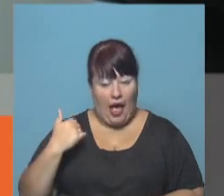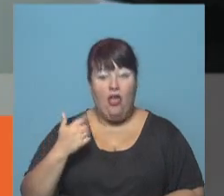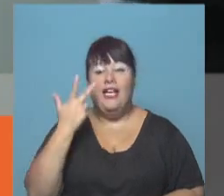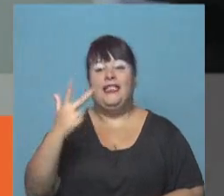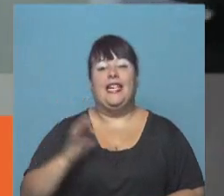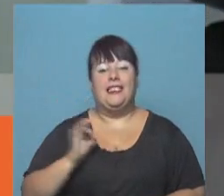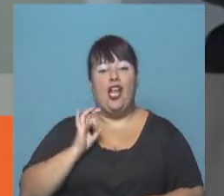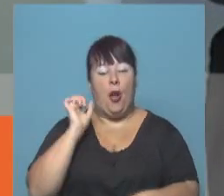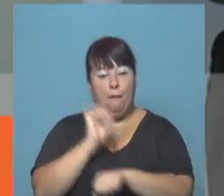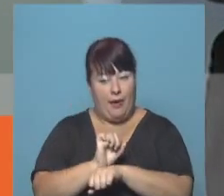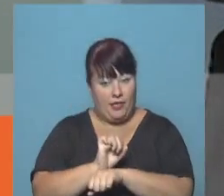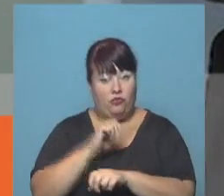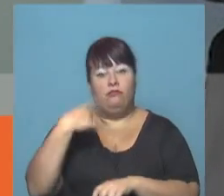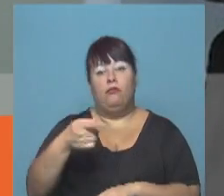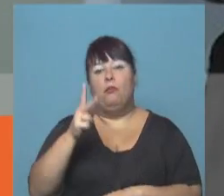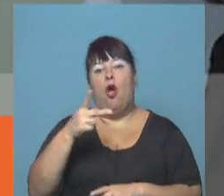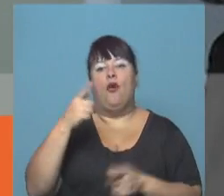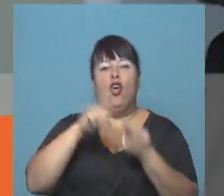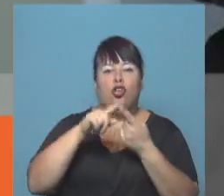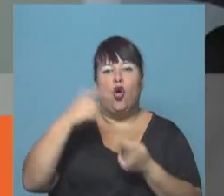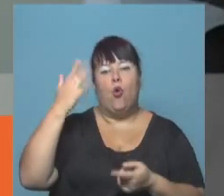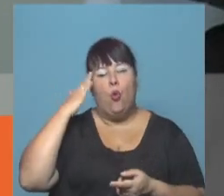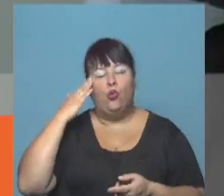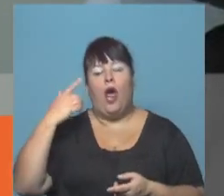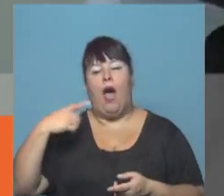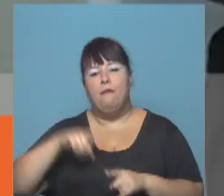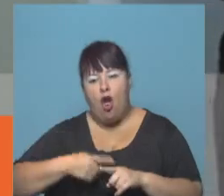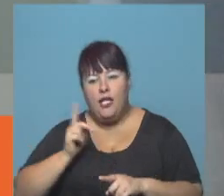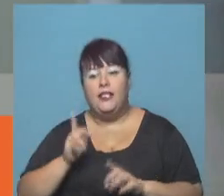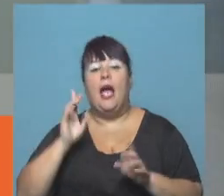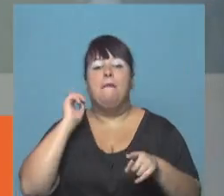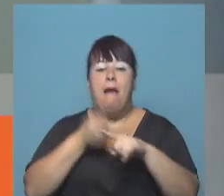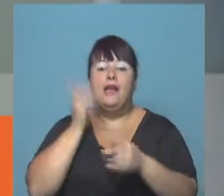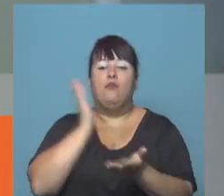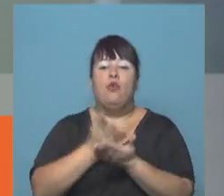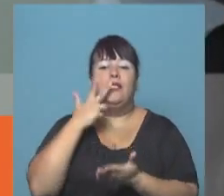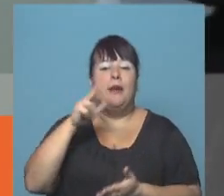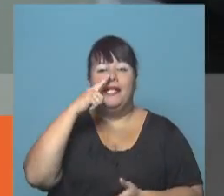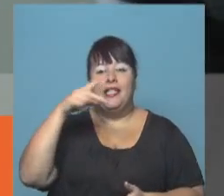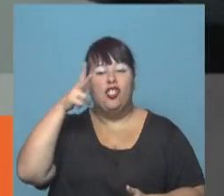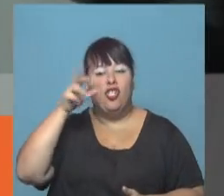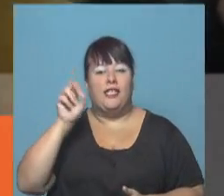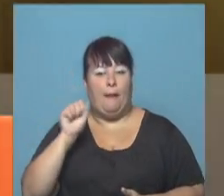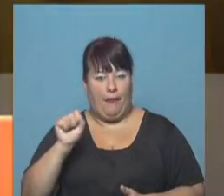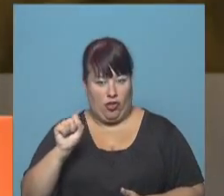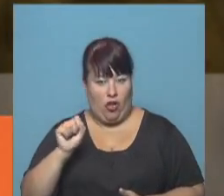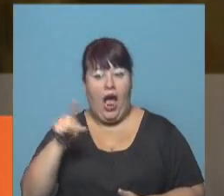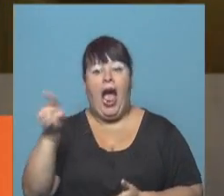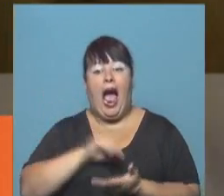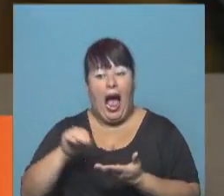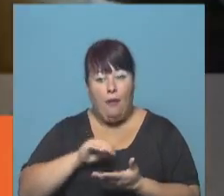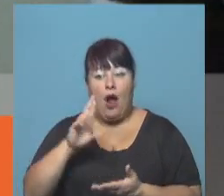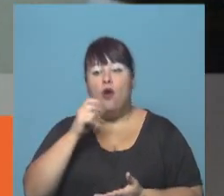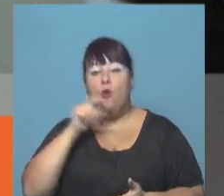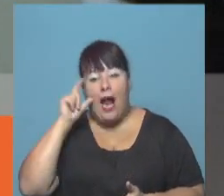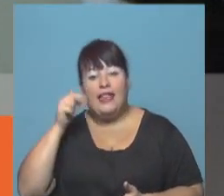a 3 años de proscripción en vida social, cultural y política, más una multa de 3.780 pesos. Sus abogados, Ruarte